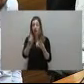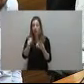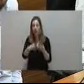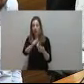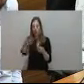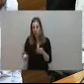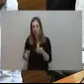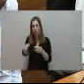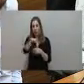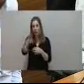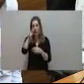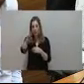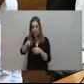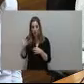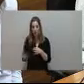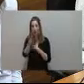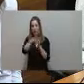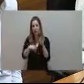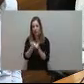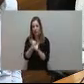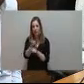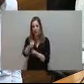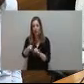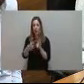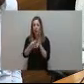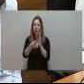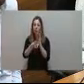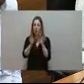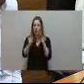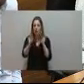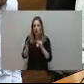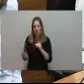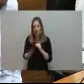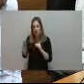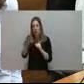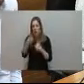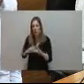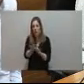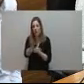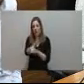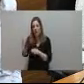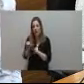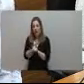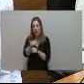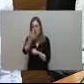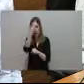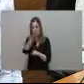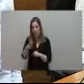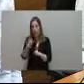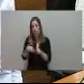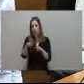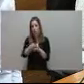en las zonas rurales, mejora de las condiciones laborales, mayor cualificación de las ofertas de empleo, concienciación del tejido